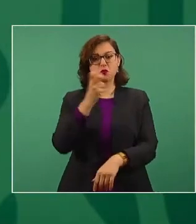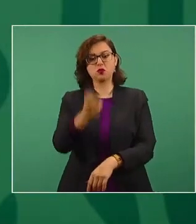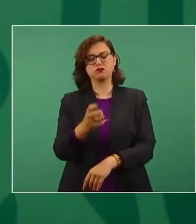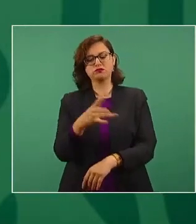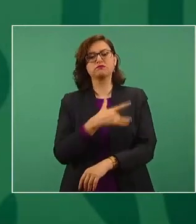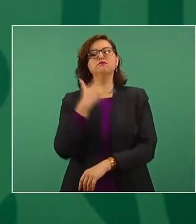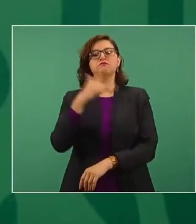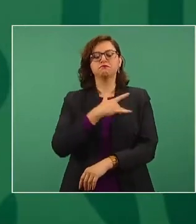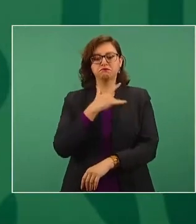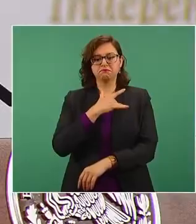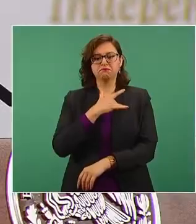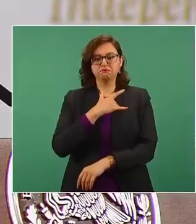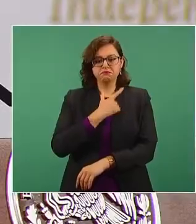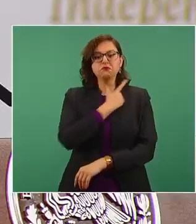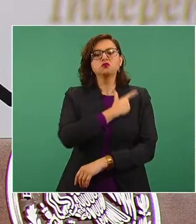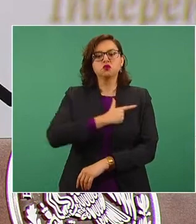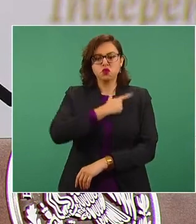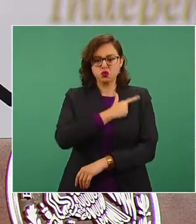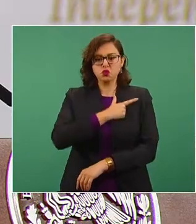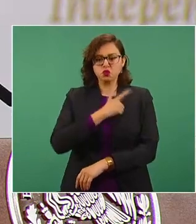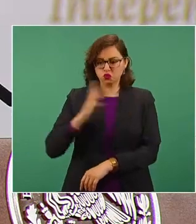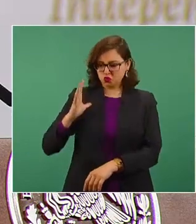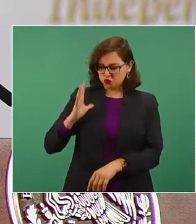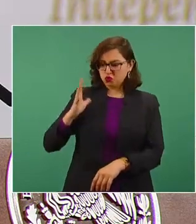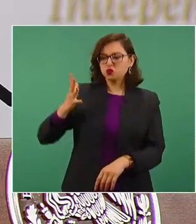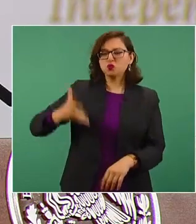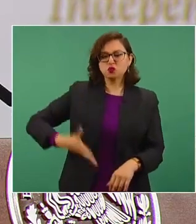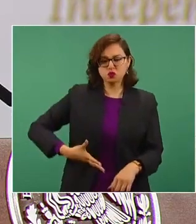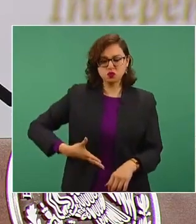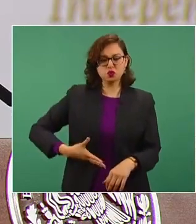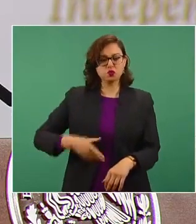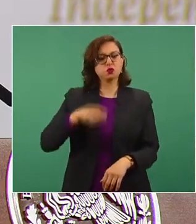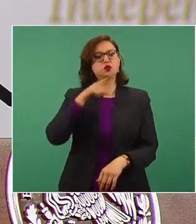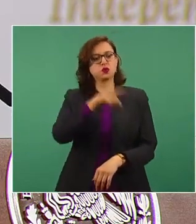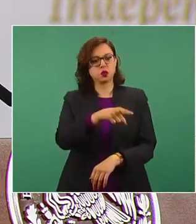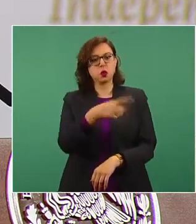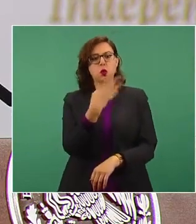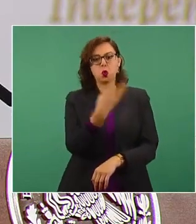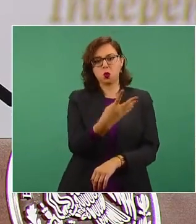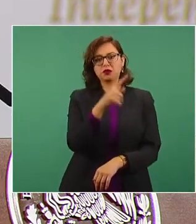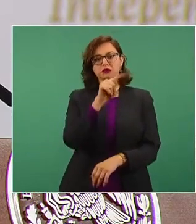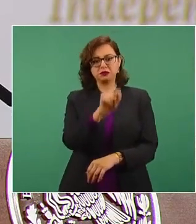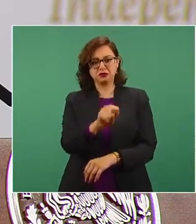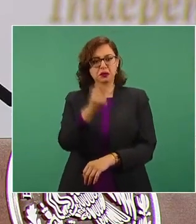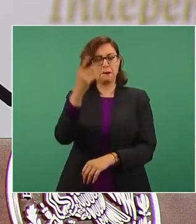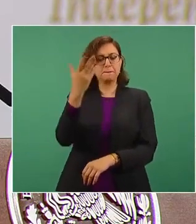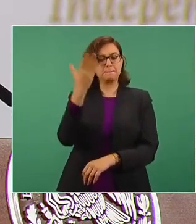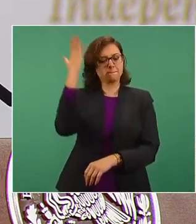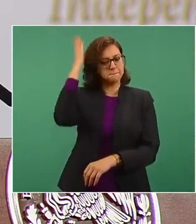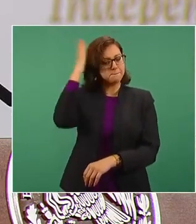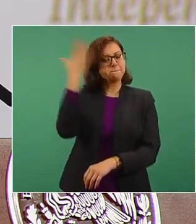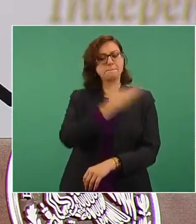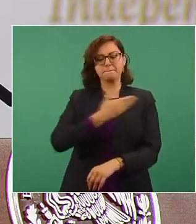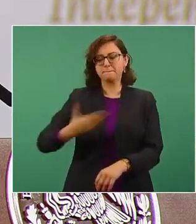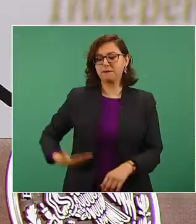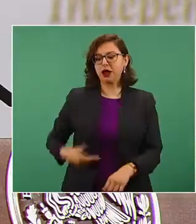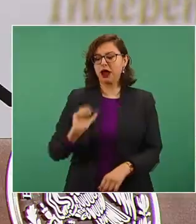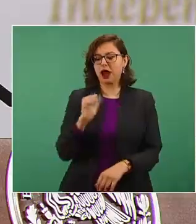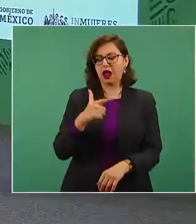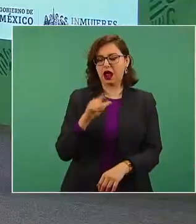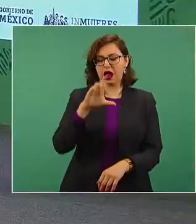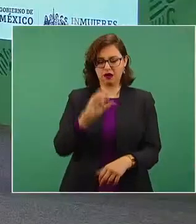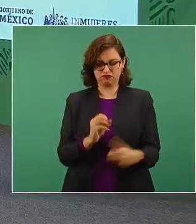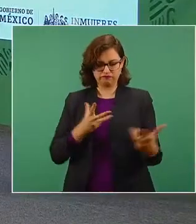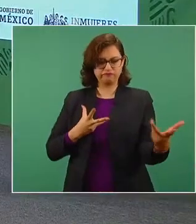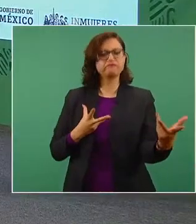primero, formar parte de esta cuarta transformación que encabeza el señor presidente López Obrador,